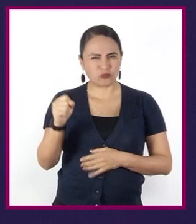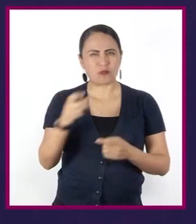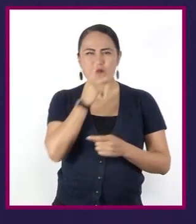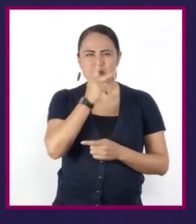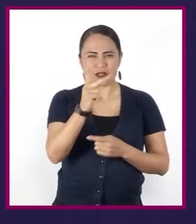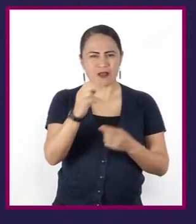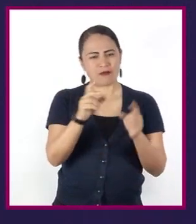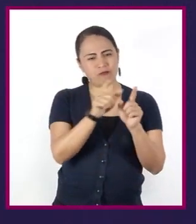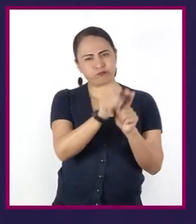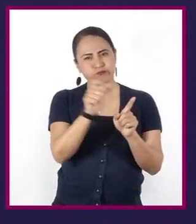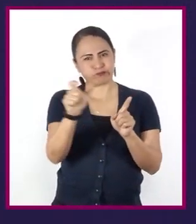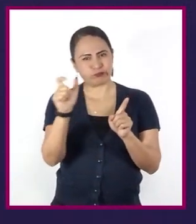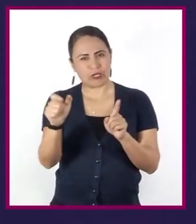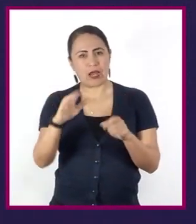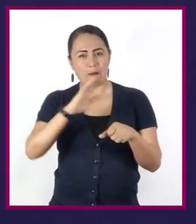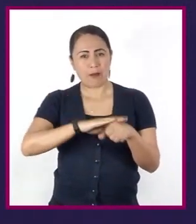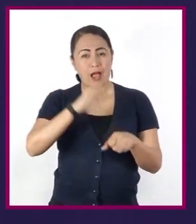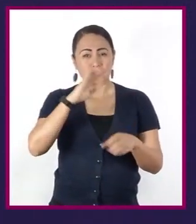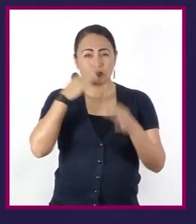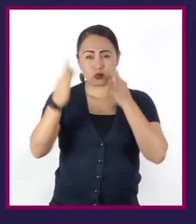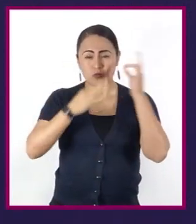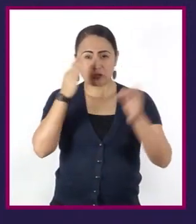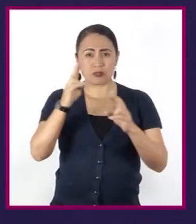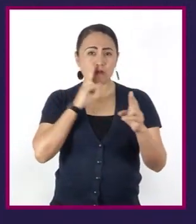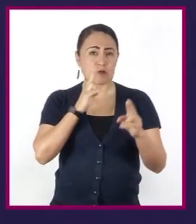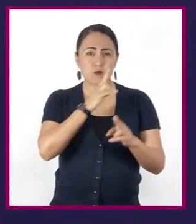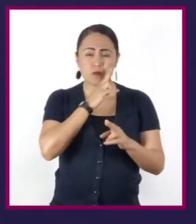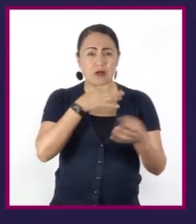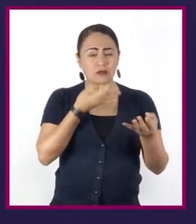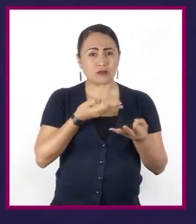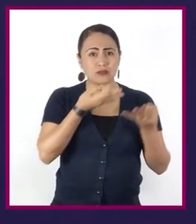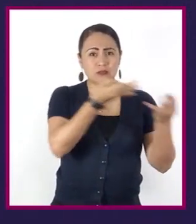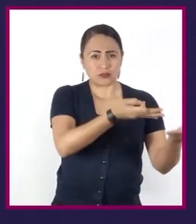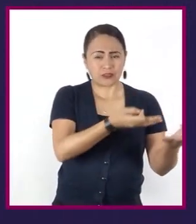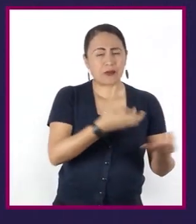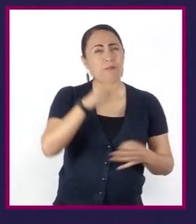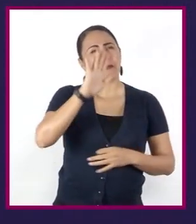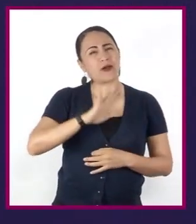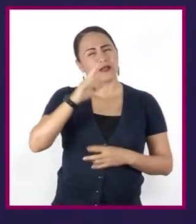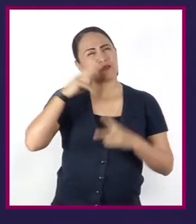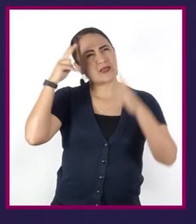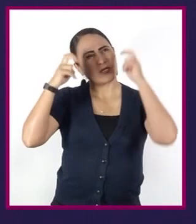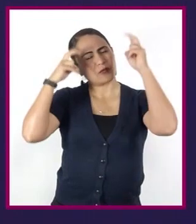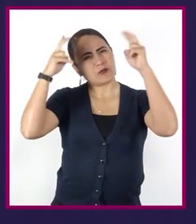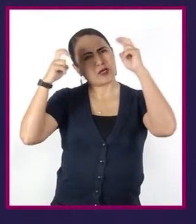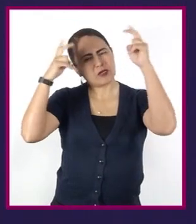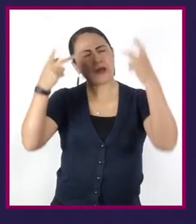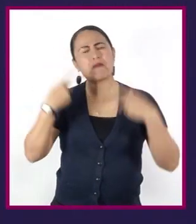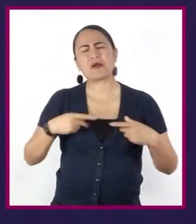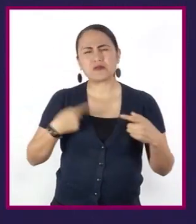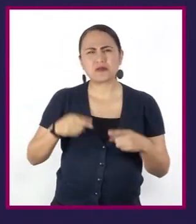noticia, como que la dibujan y nos facilitan imaginar escenarios, las